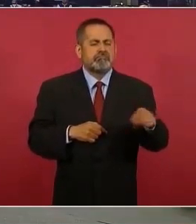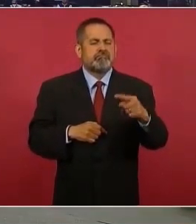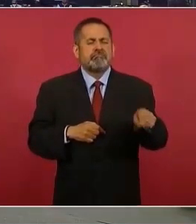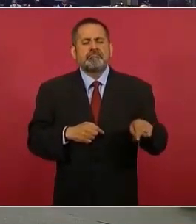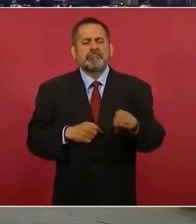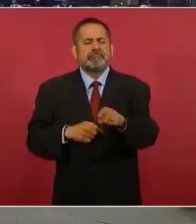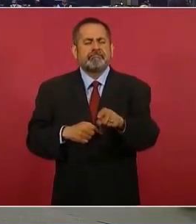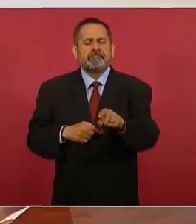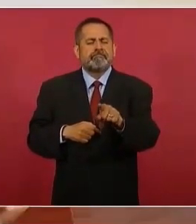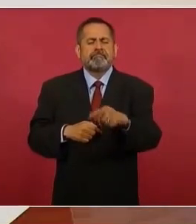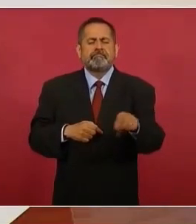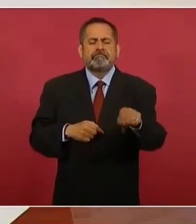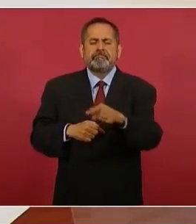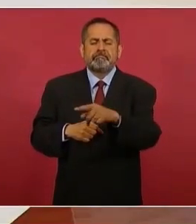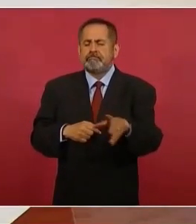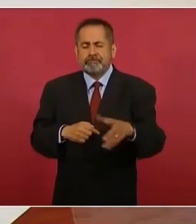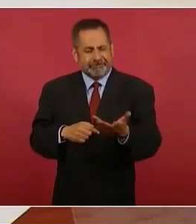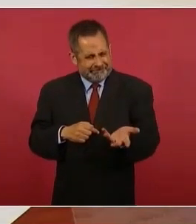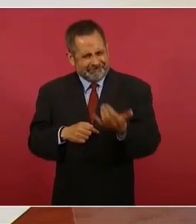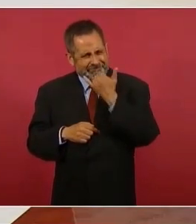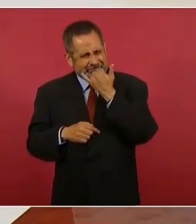como me lo hicieron a mí.